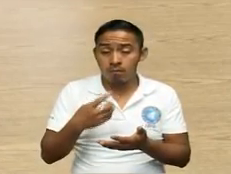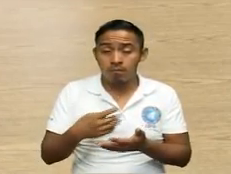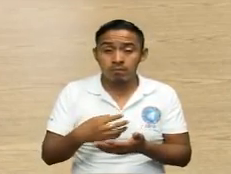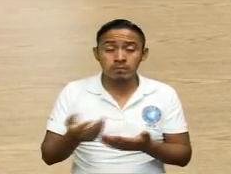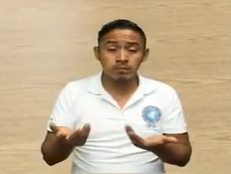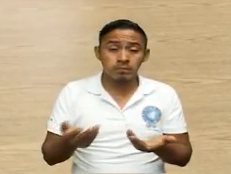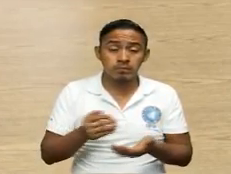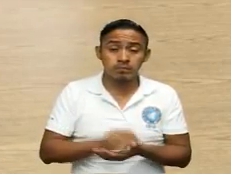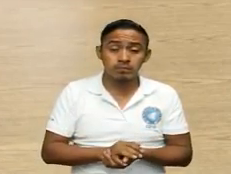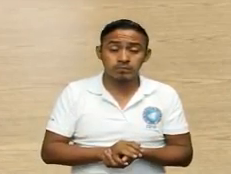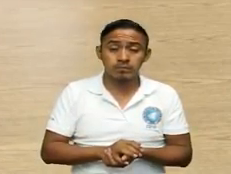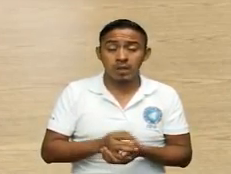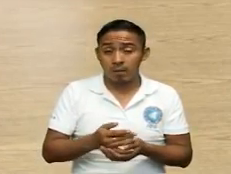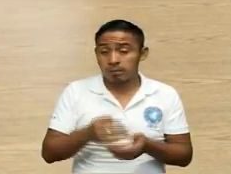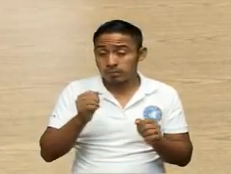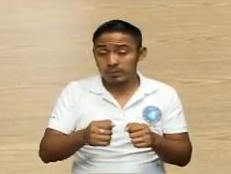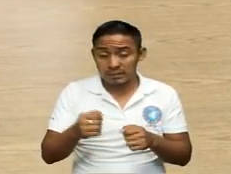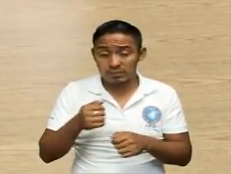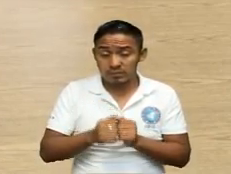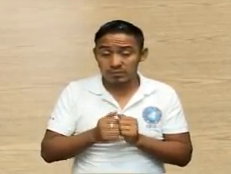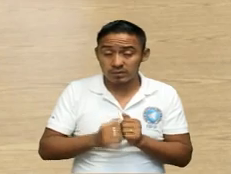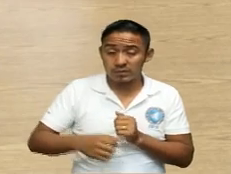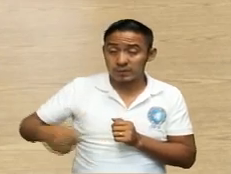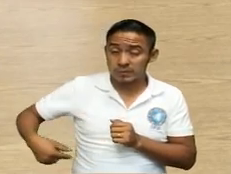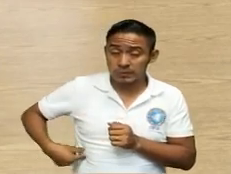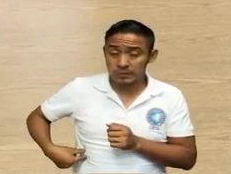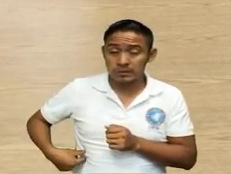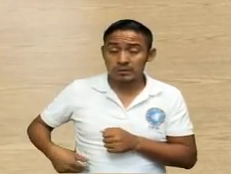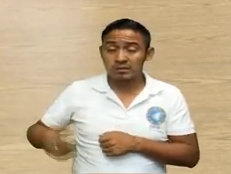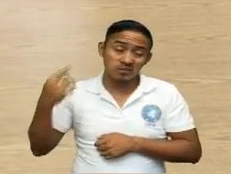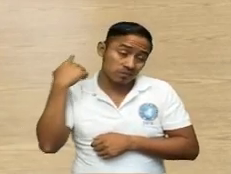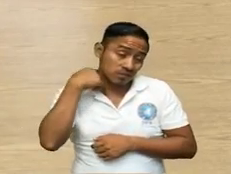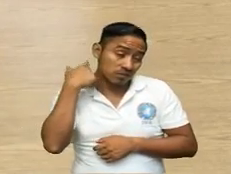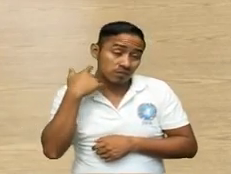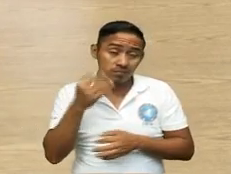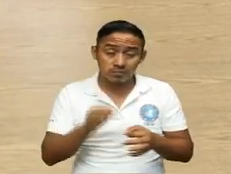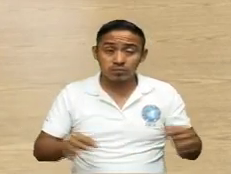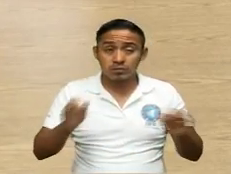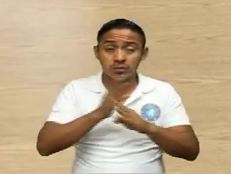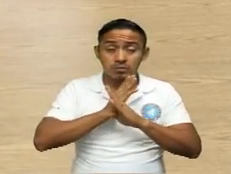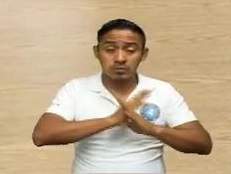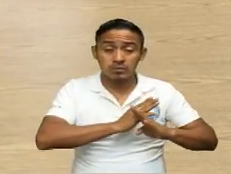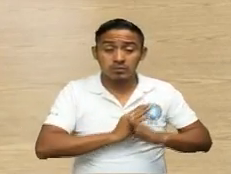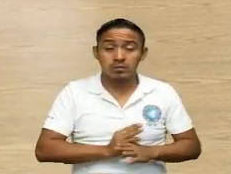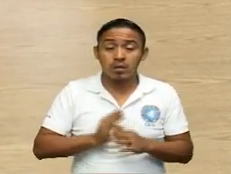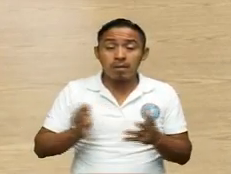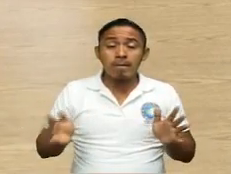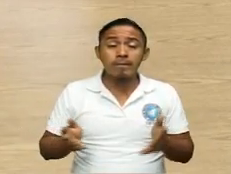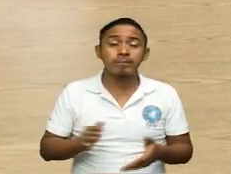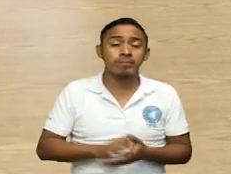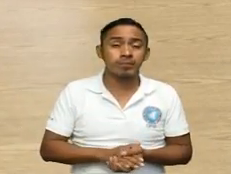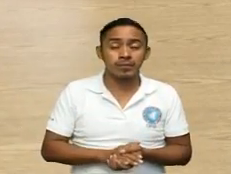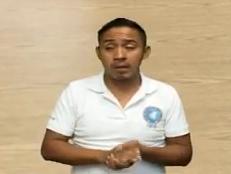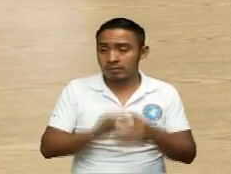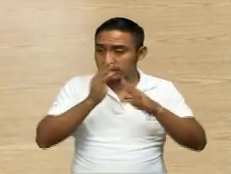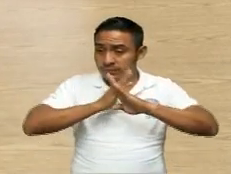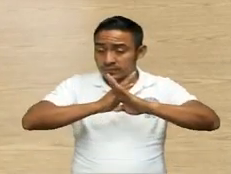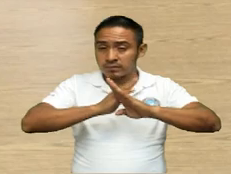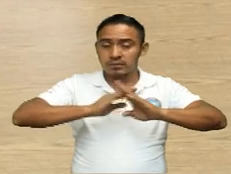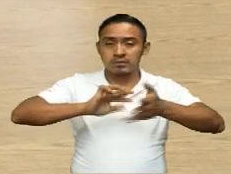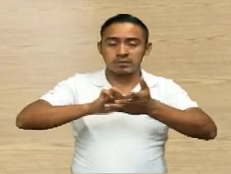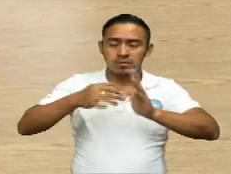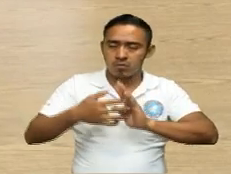hepatotóxicos, generalmente, es decir, dañan el hígado. Entonces, siempre le digo a las madres, por eso la prevención es importante, porque si prevenimos, evitamos